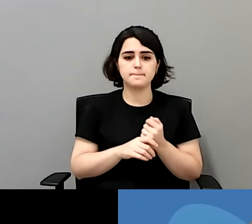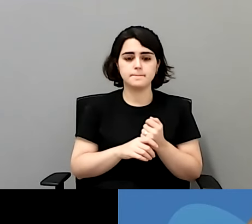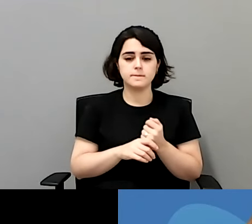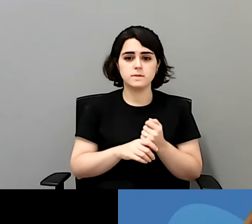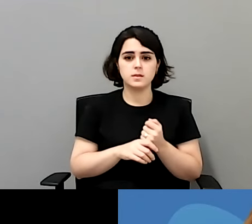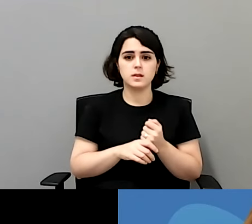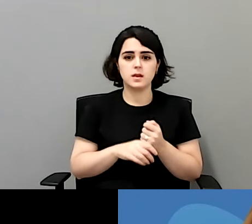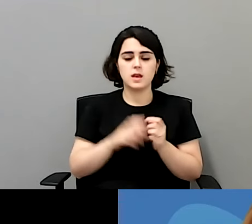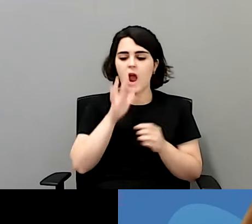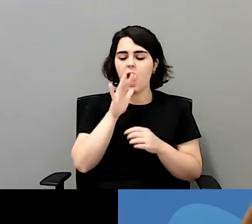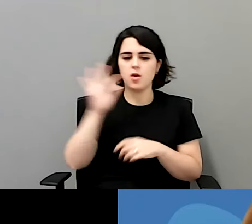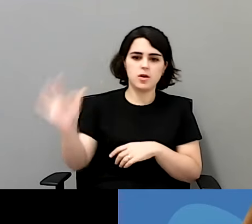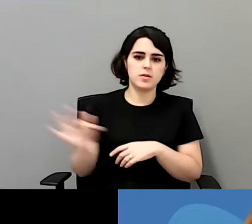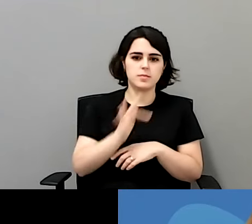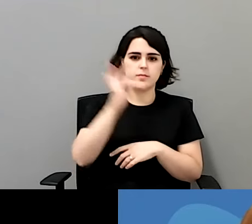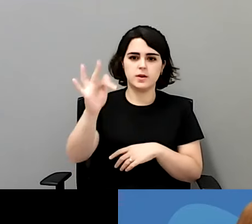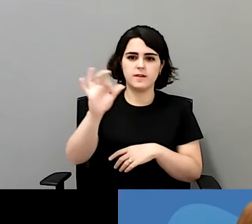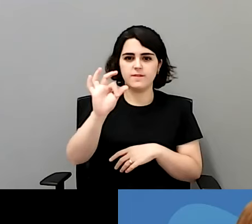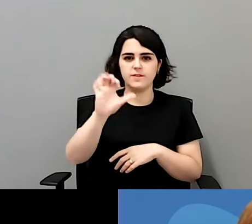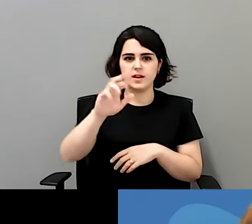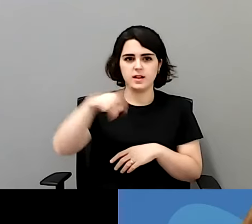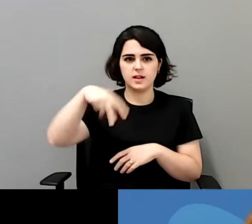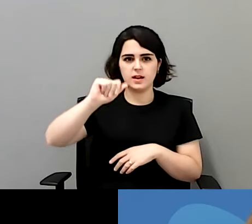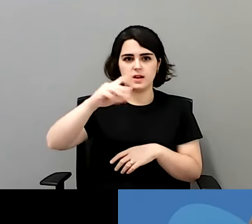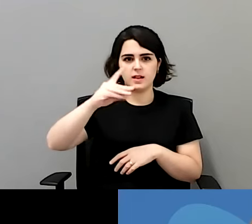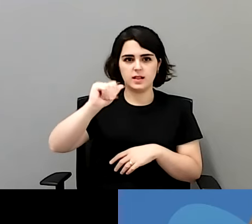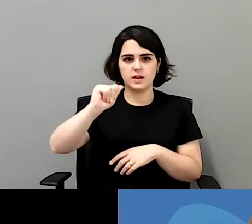Nos quedamos aquí. Y pasamos a Fernanda Rojo.